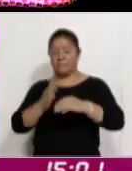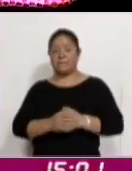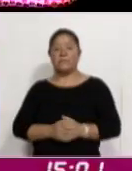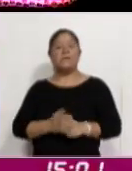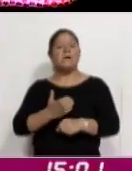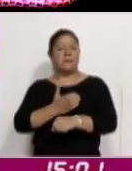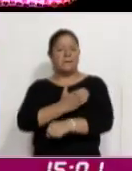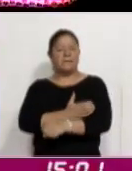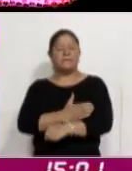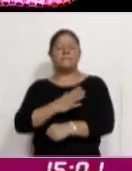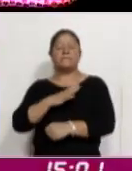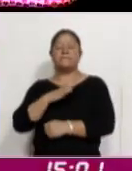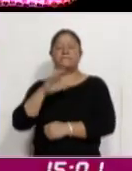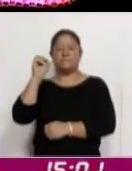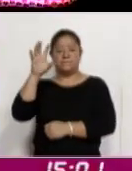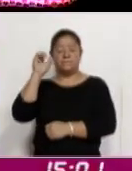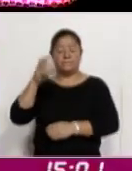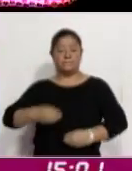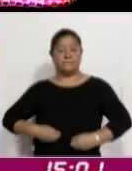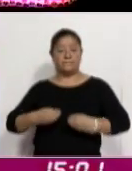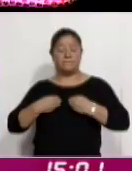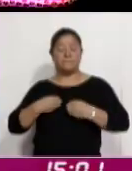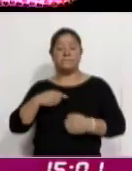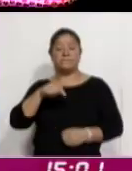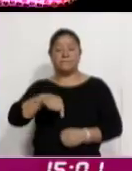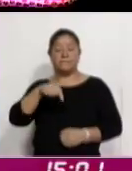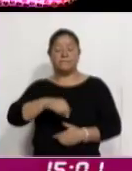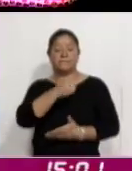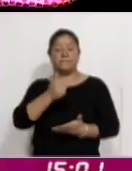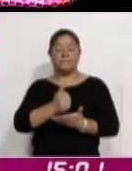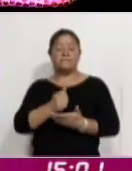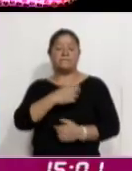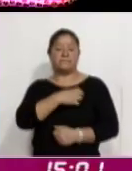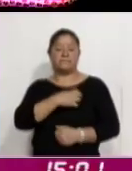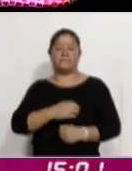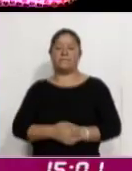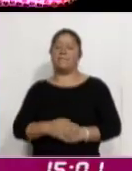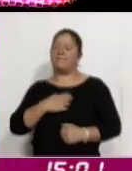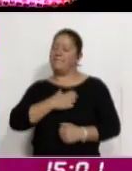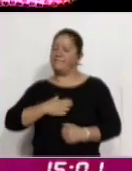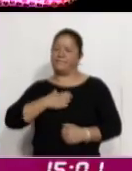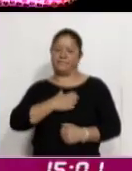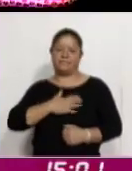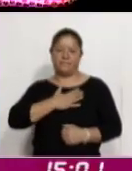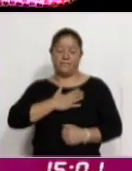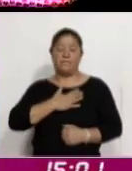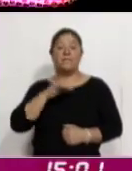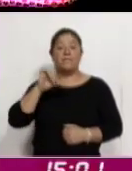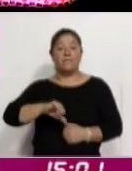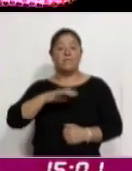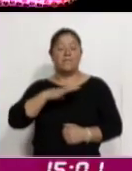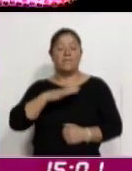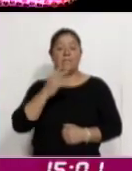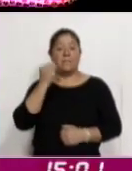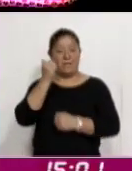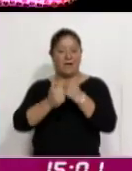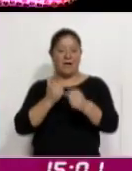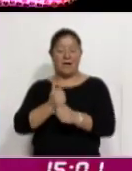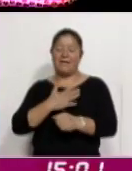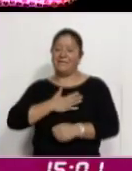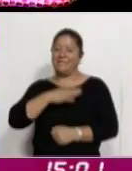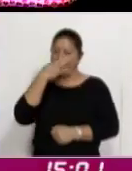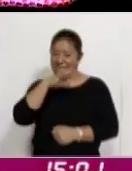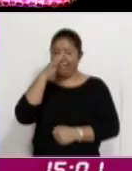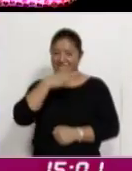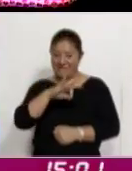nosotros, transmitimos en vivo desde esta ciudad capital. ¿Y qué le cuento? Estamos muy contentos porque hoy cumplimos años, estamos de